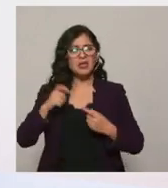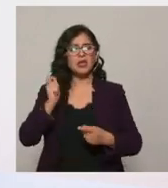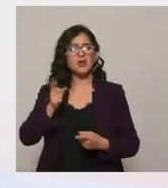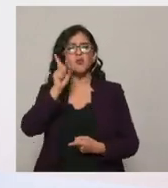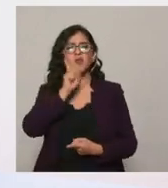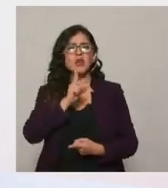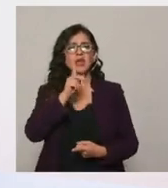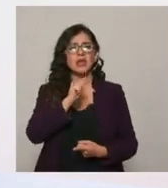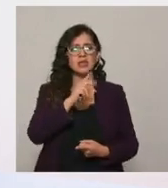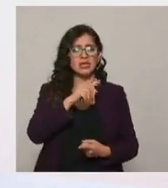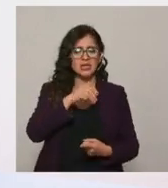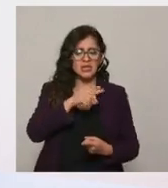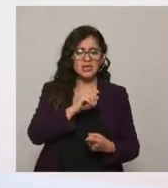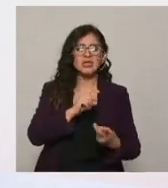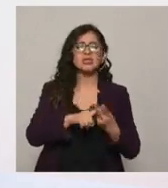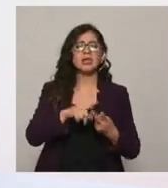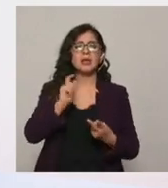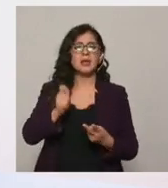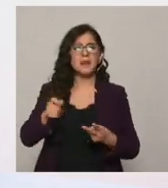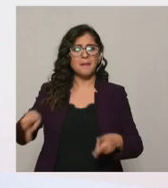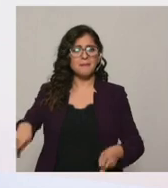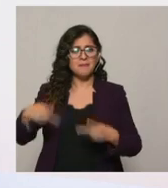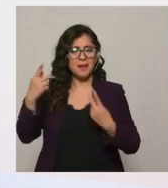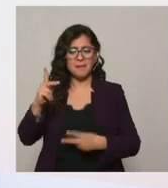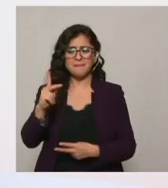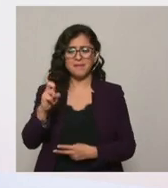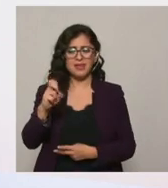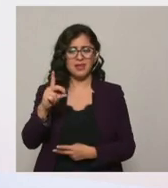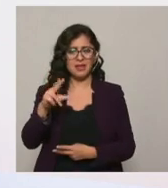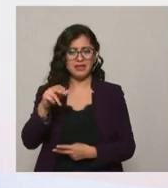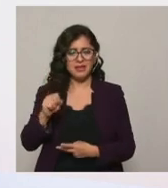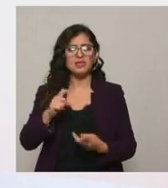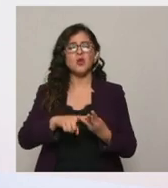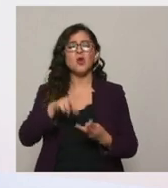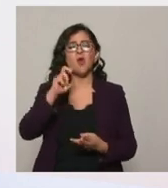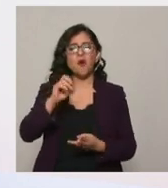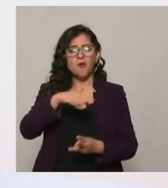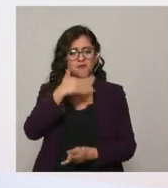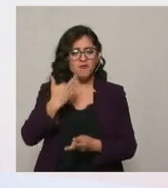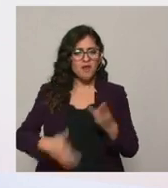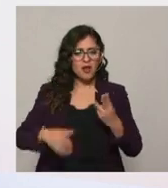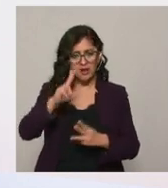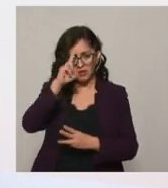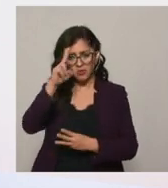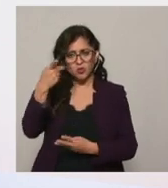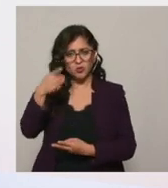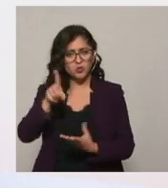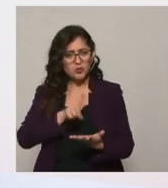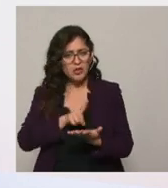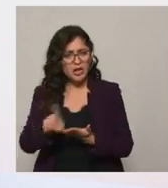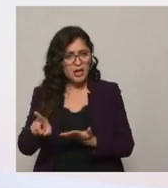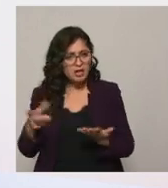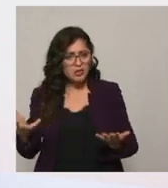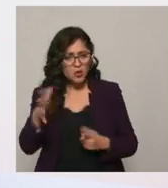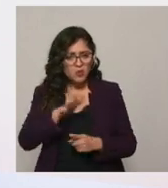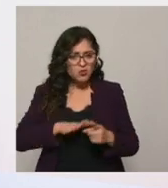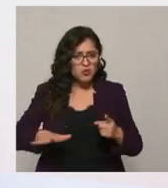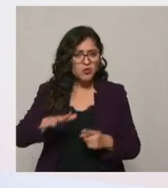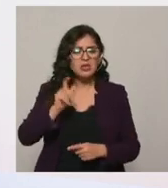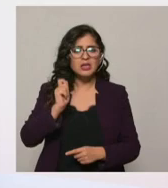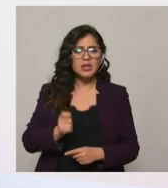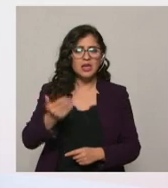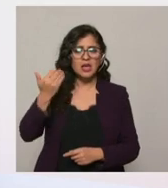de pederastía, de derechos violados a un pueblo completo que era la insurrección